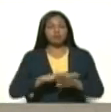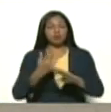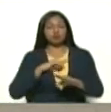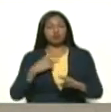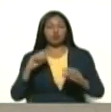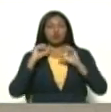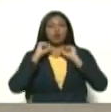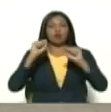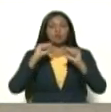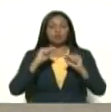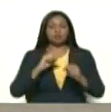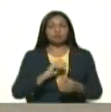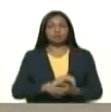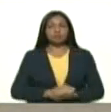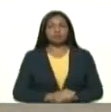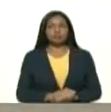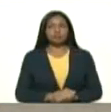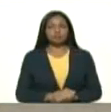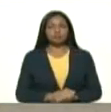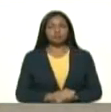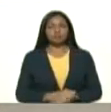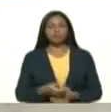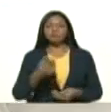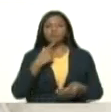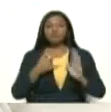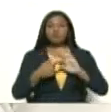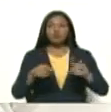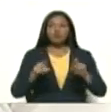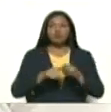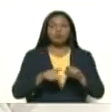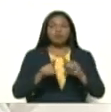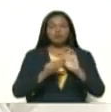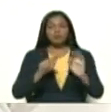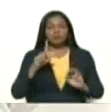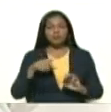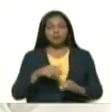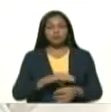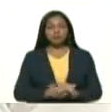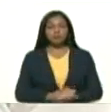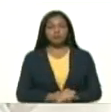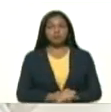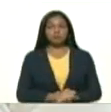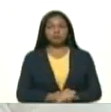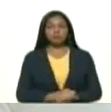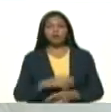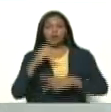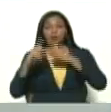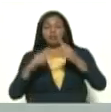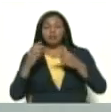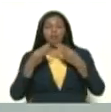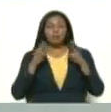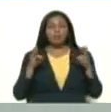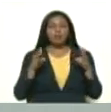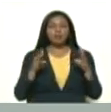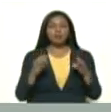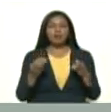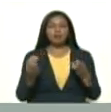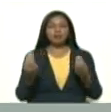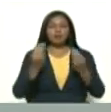logrado diseñar, hilvanar una política pública correcta